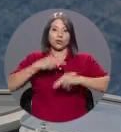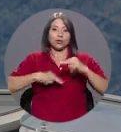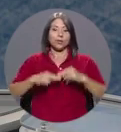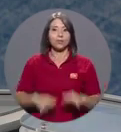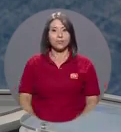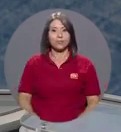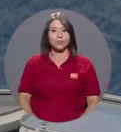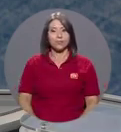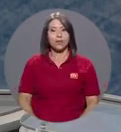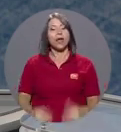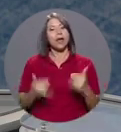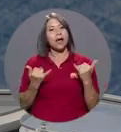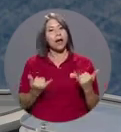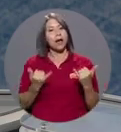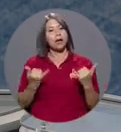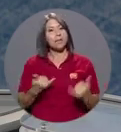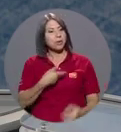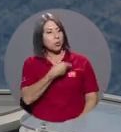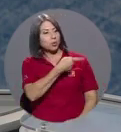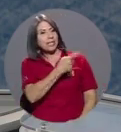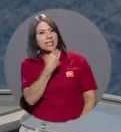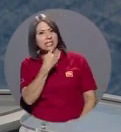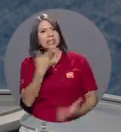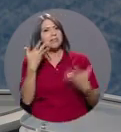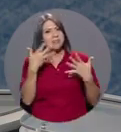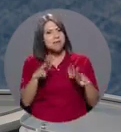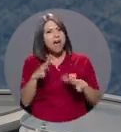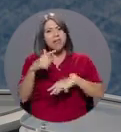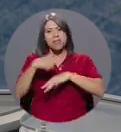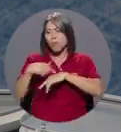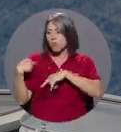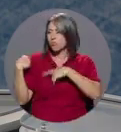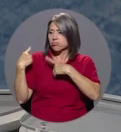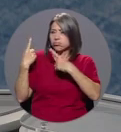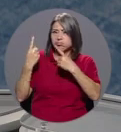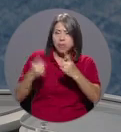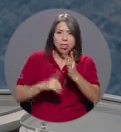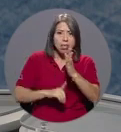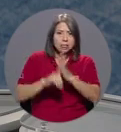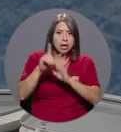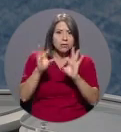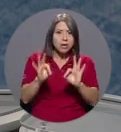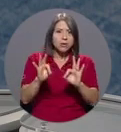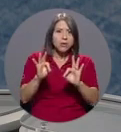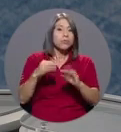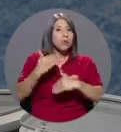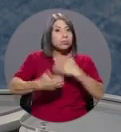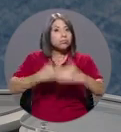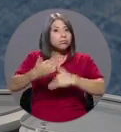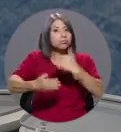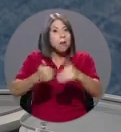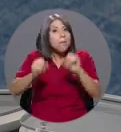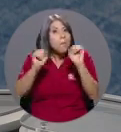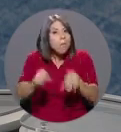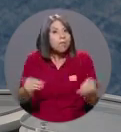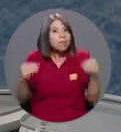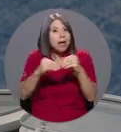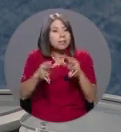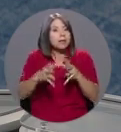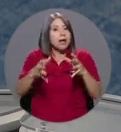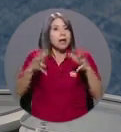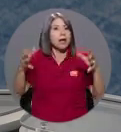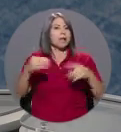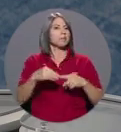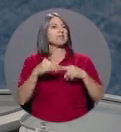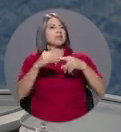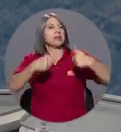propio negocio. Ahora, ustedes dicen, bueno, se viene desarrollando desde hace tiempo, ha crecido, pero podría crecer más. ¿Cuáles